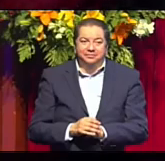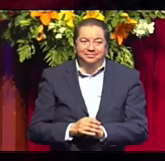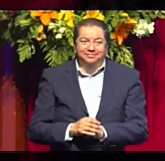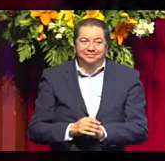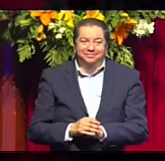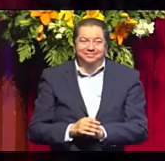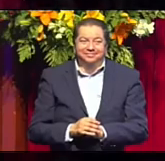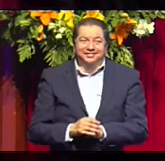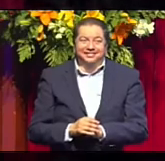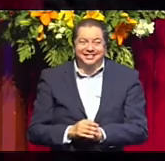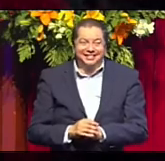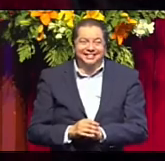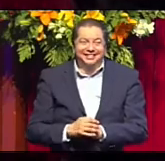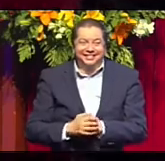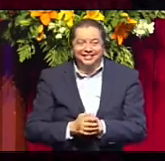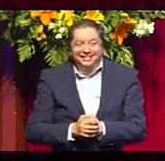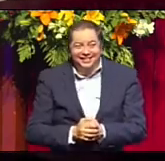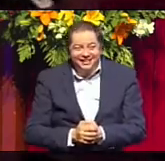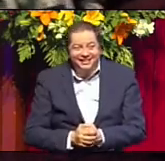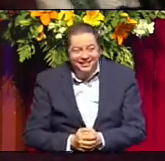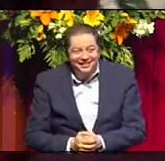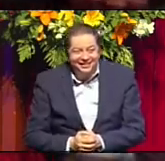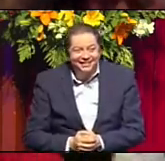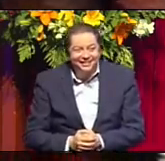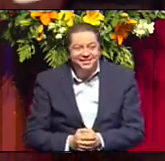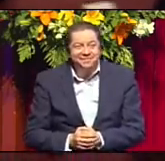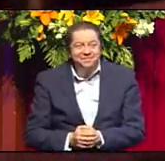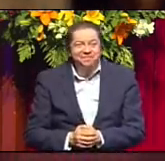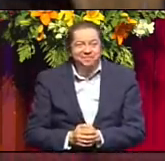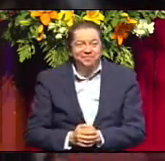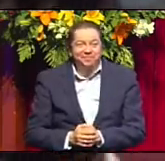Todos se querían ir, pero no hay permiso todavía.